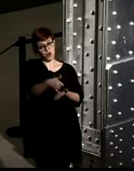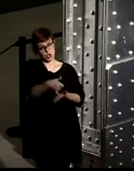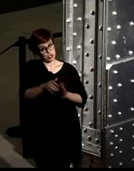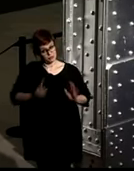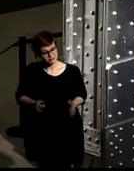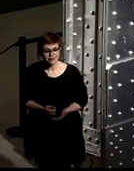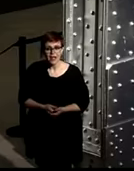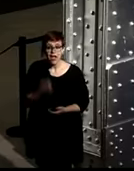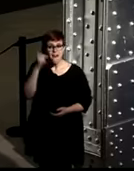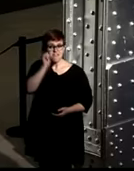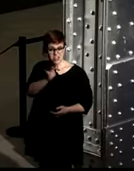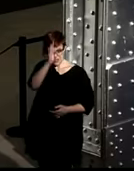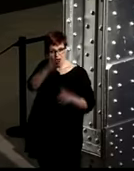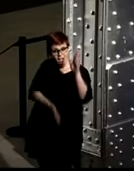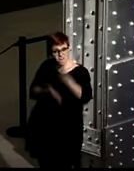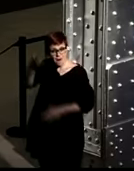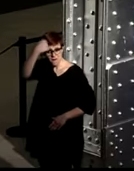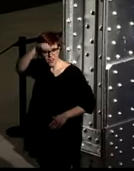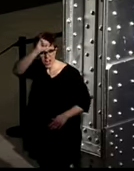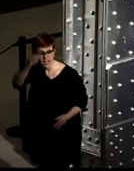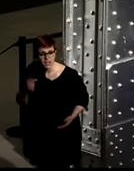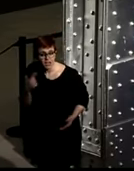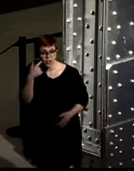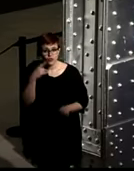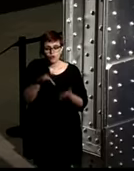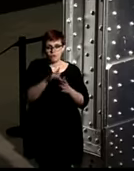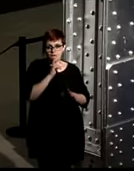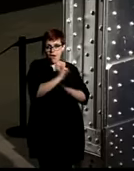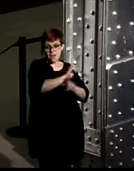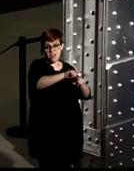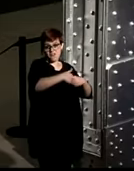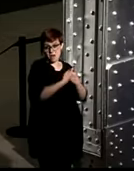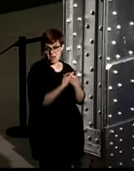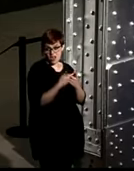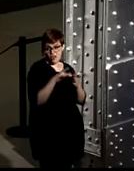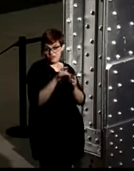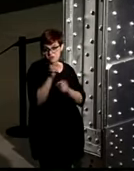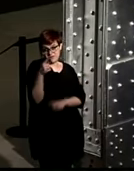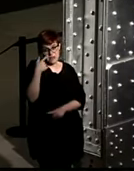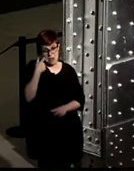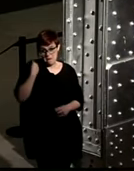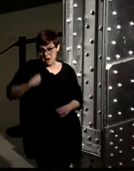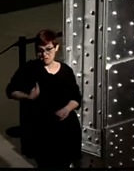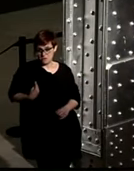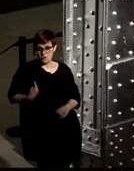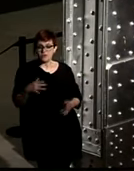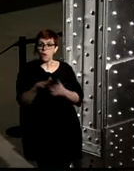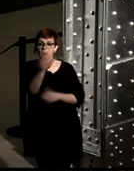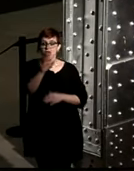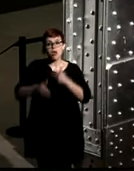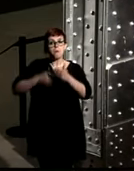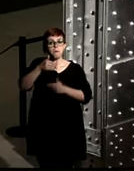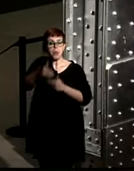Este fin de semana nos vamos a Berlín. Emigrar y engañar a la familia viene a ser casi lo mismo. Parece que fue ayer que le pusimos un profesor particular y míralo